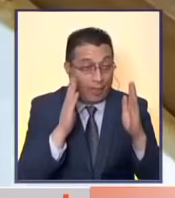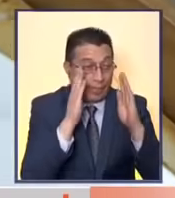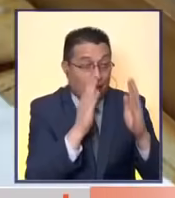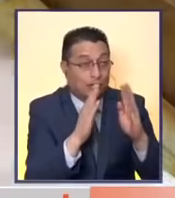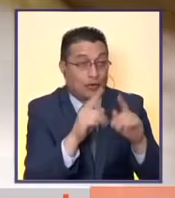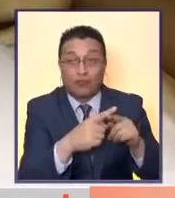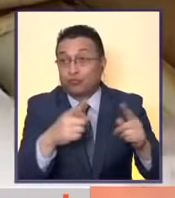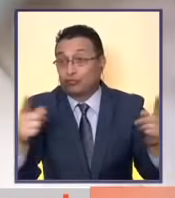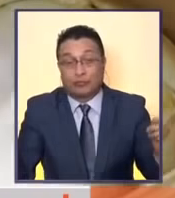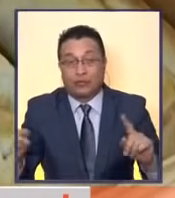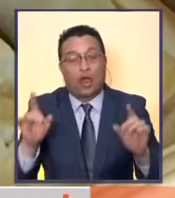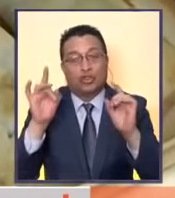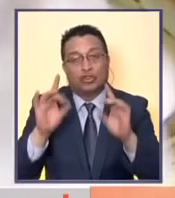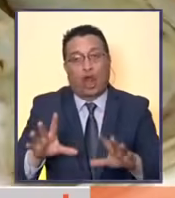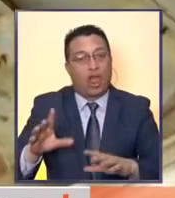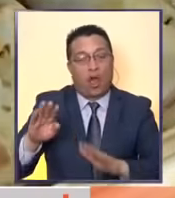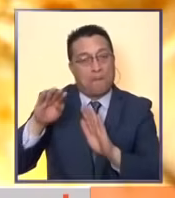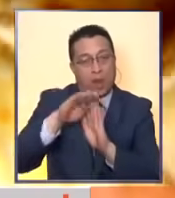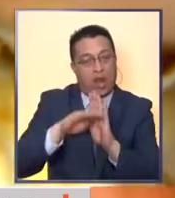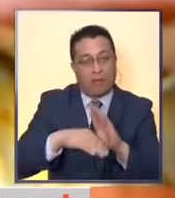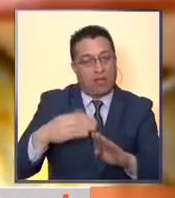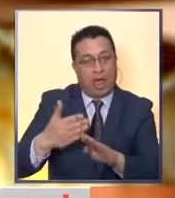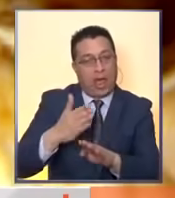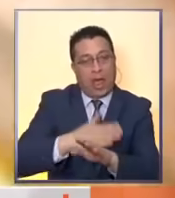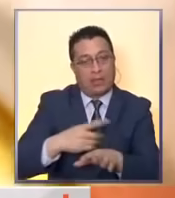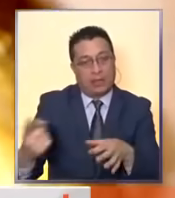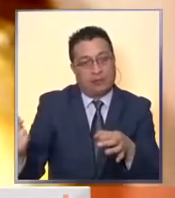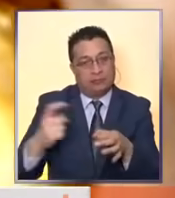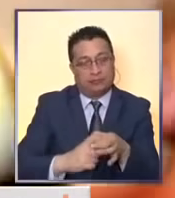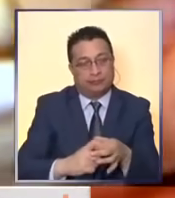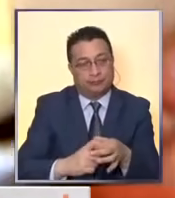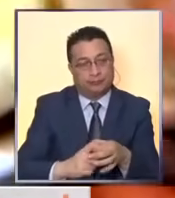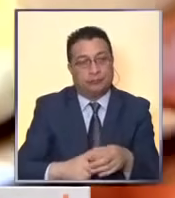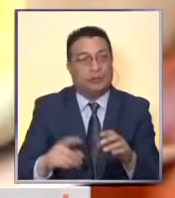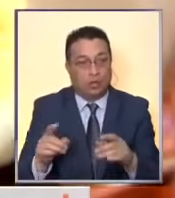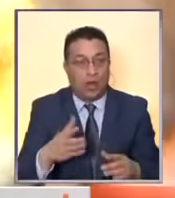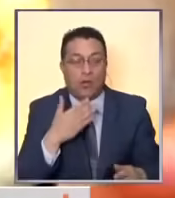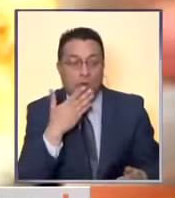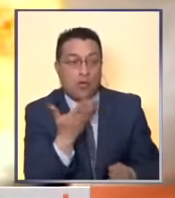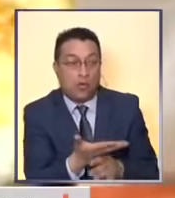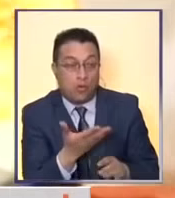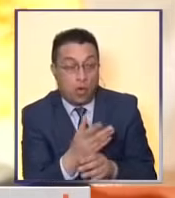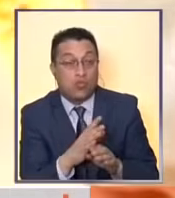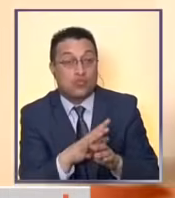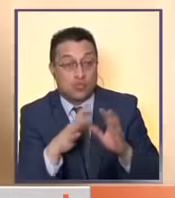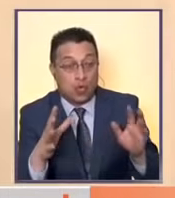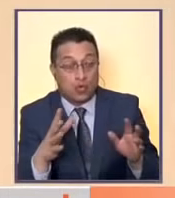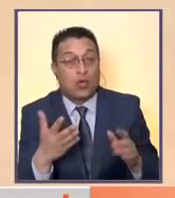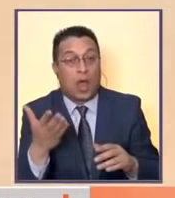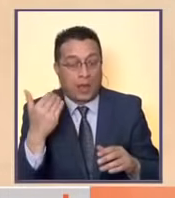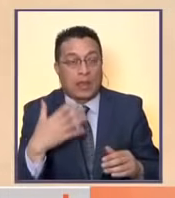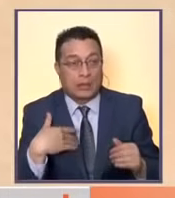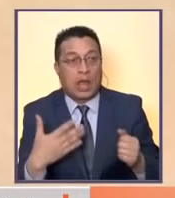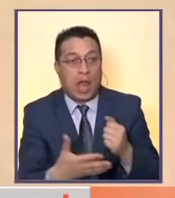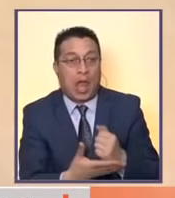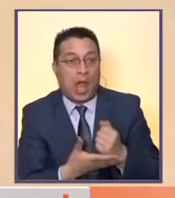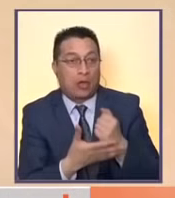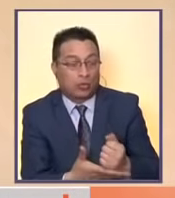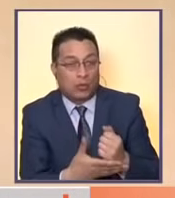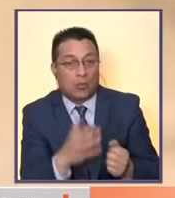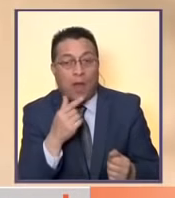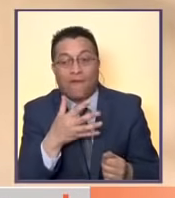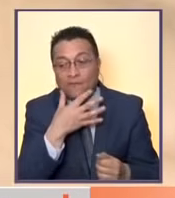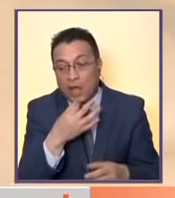general. Solo pedidos programados. Tan alta es la demanda que alguna vez intentaron ayudarse simplificando